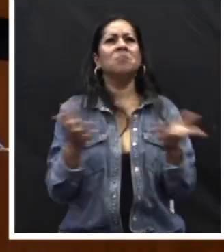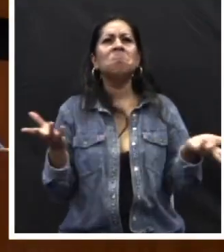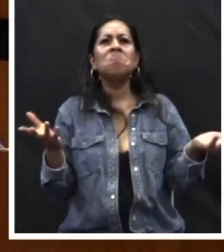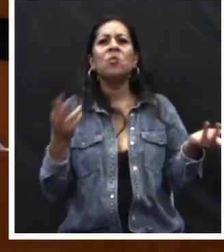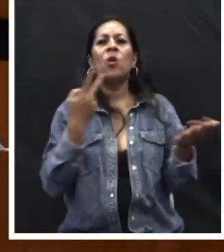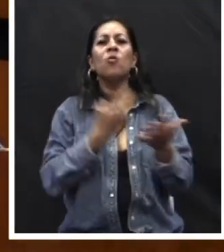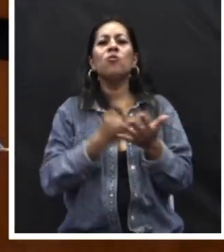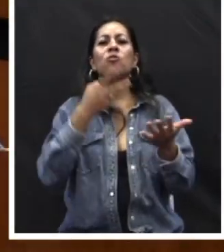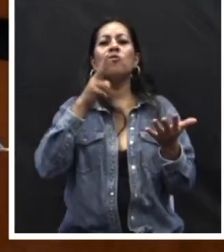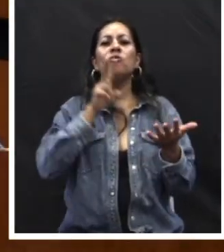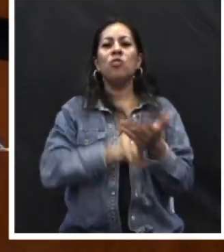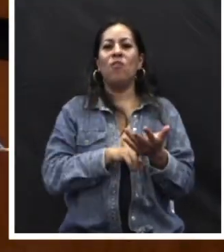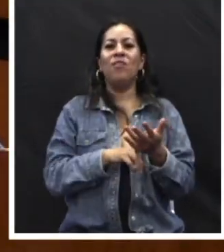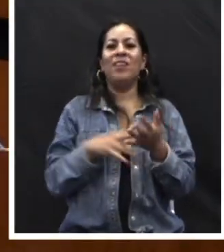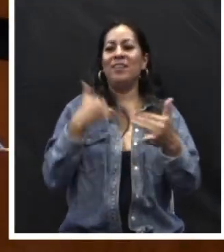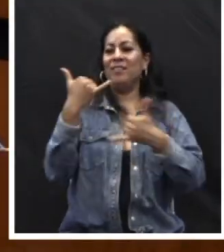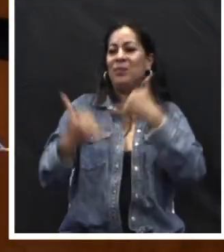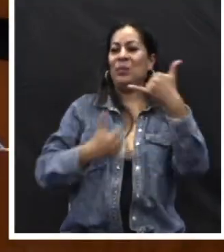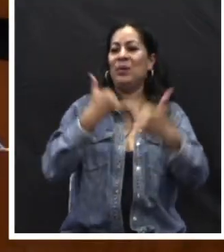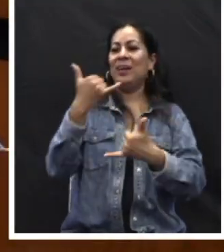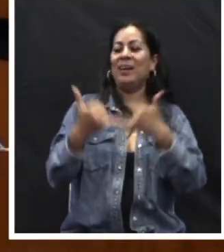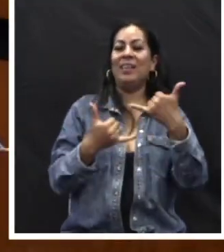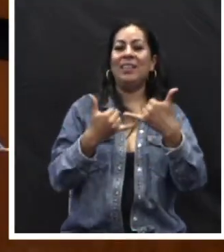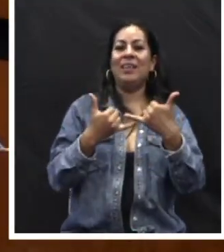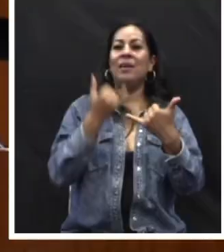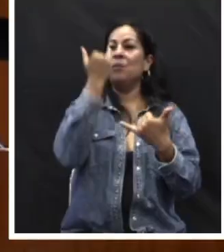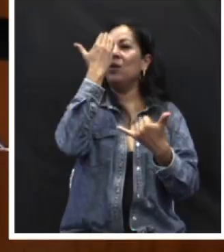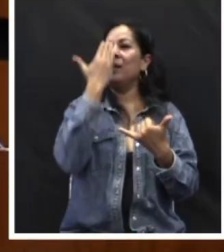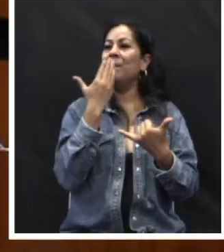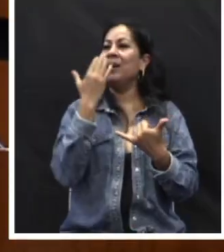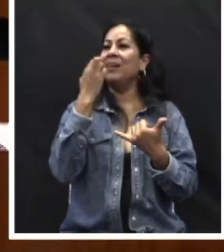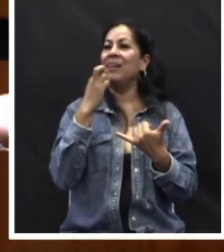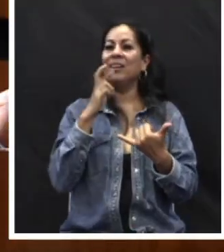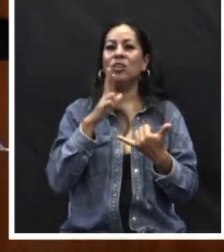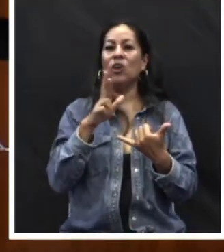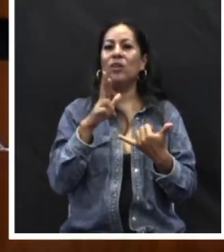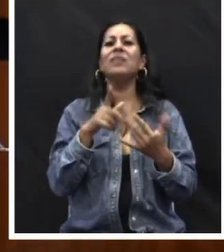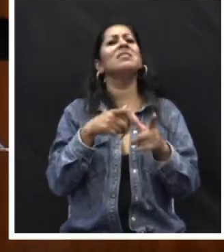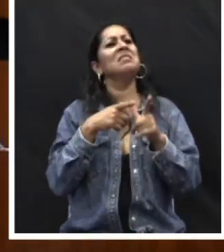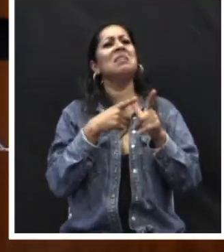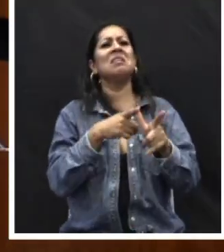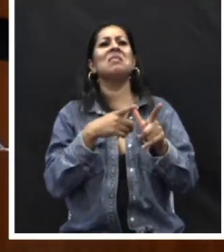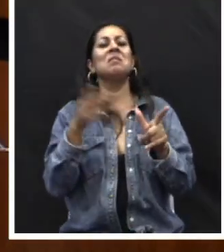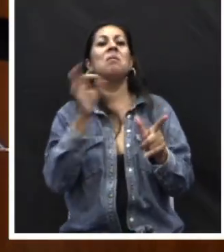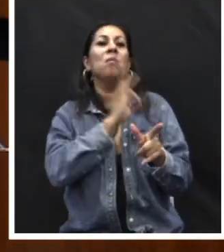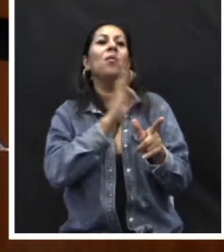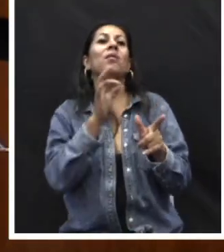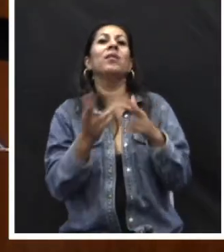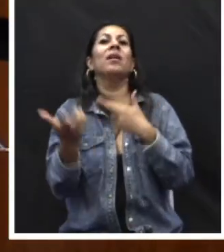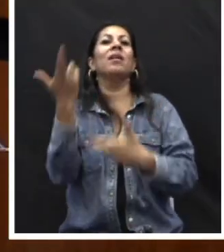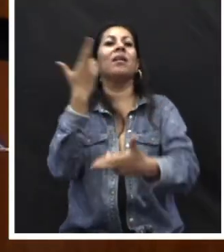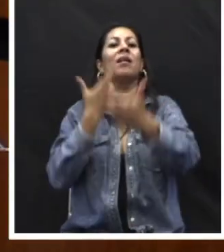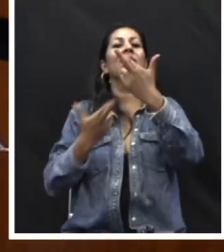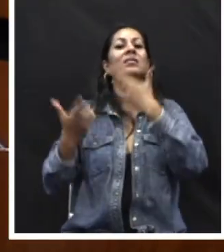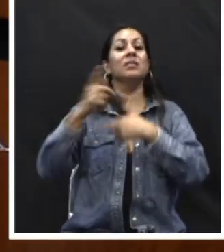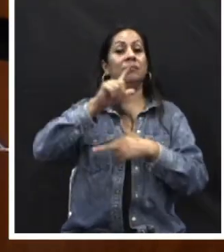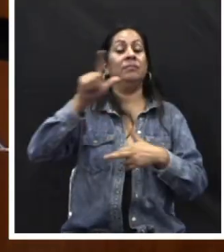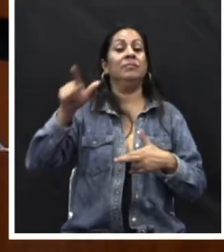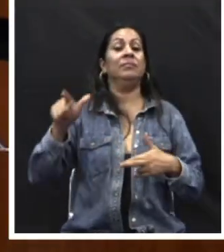hubo una doble jugada para salvar la imagen del rector y mantener vivas las posibilidades de su